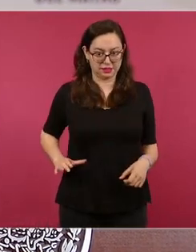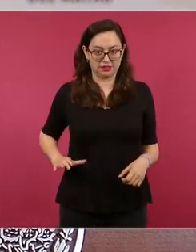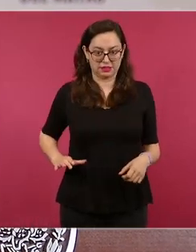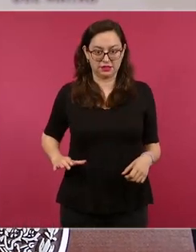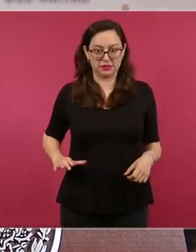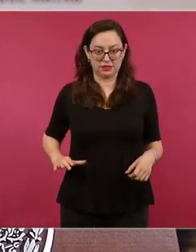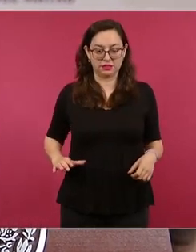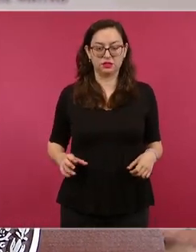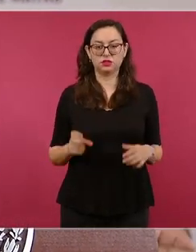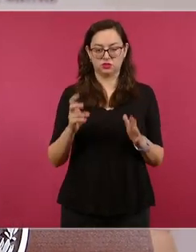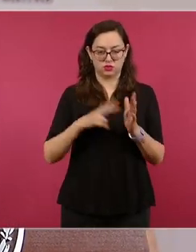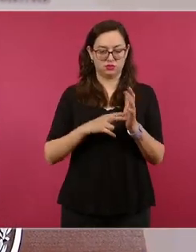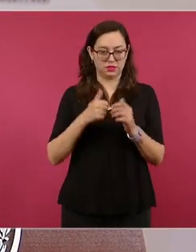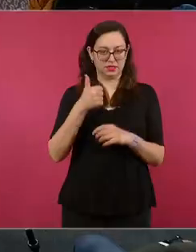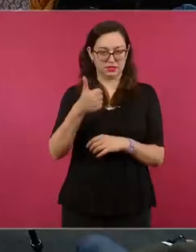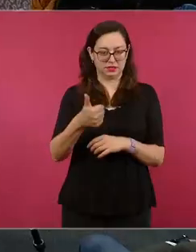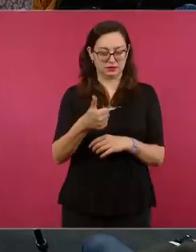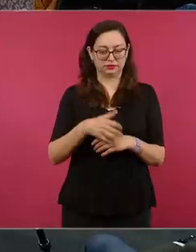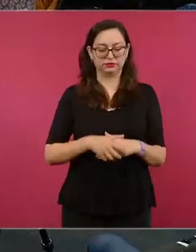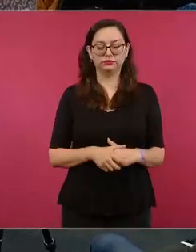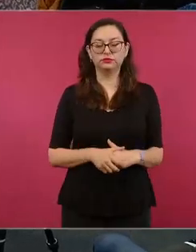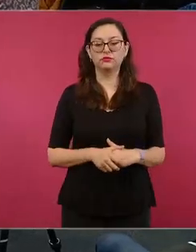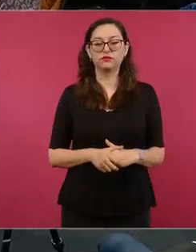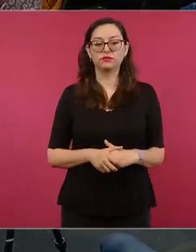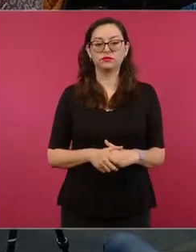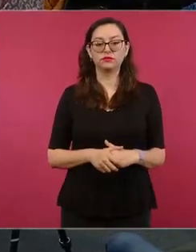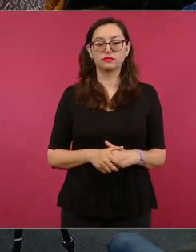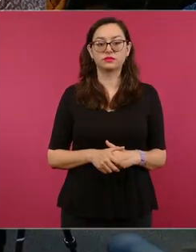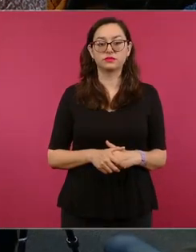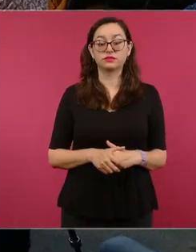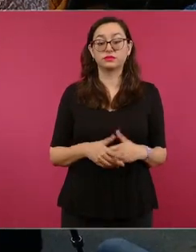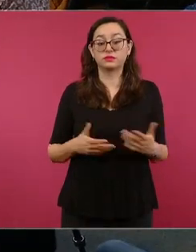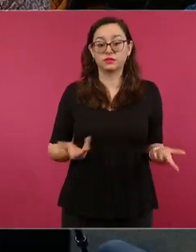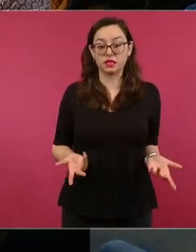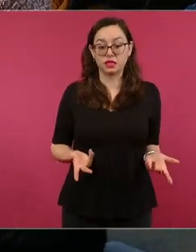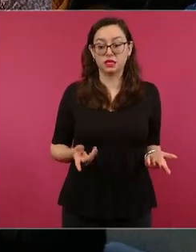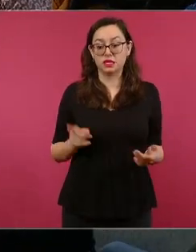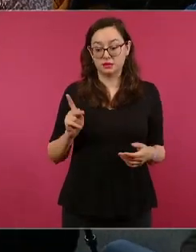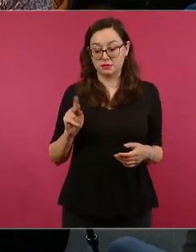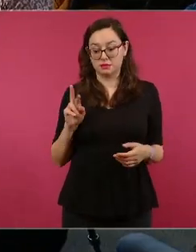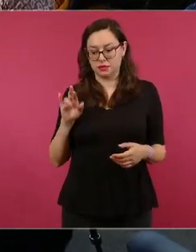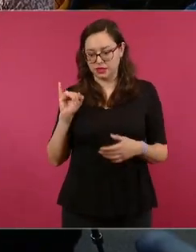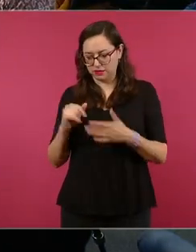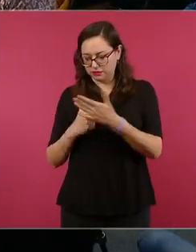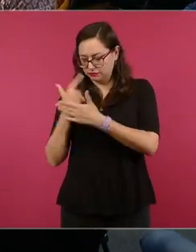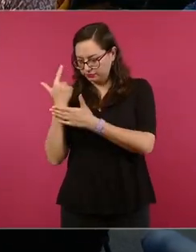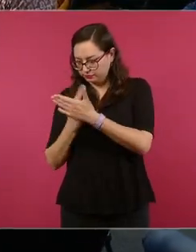en la elección del 2006, en donde dice que en sus actas yo iba arriba